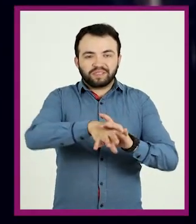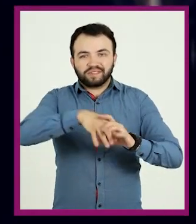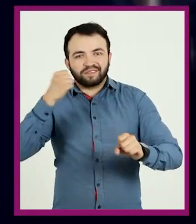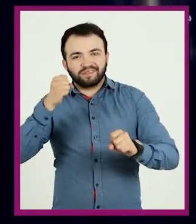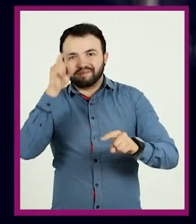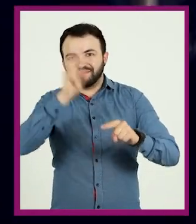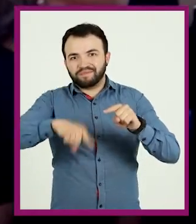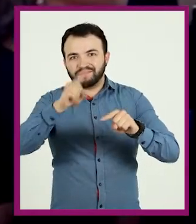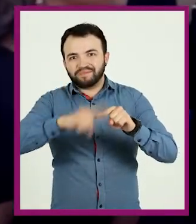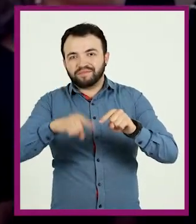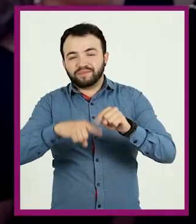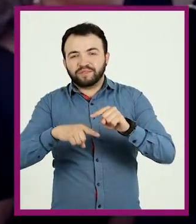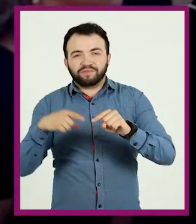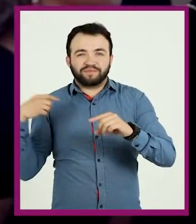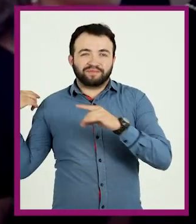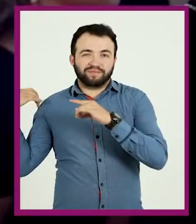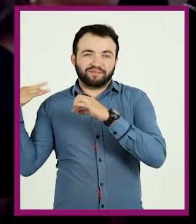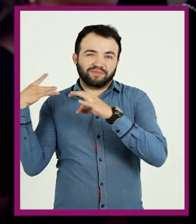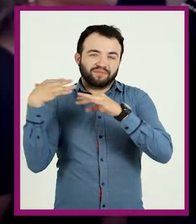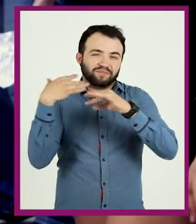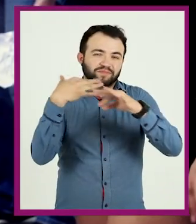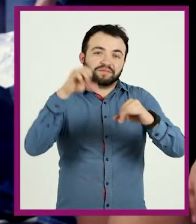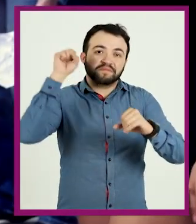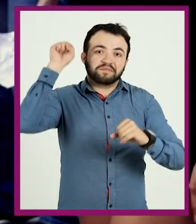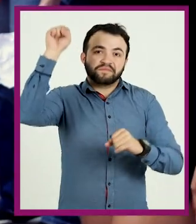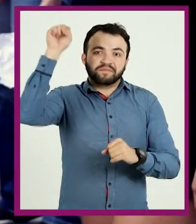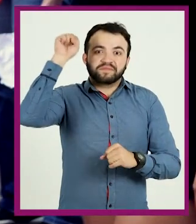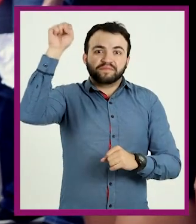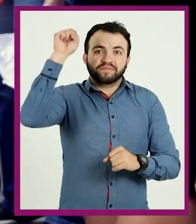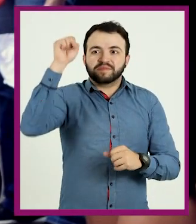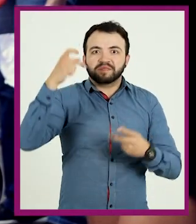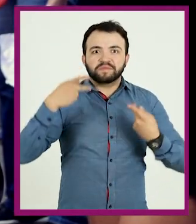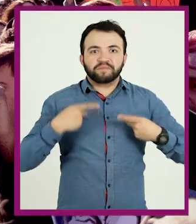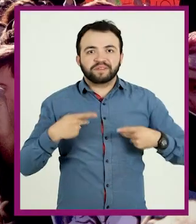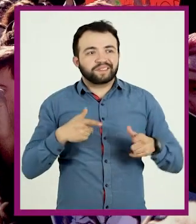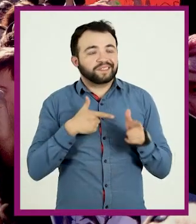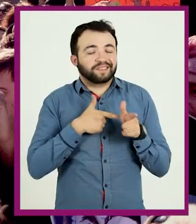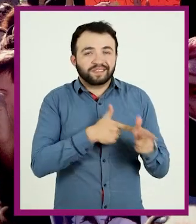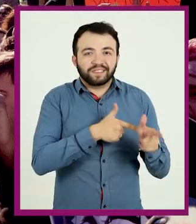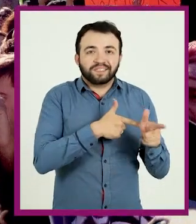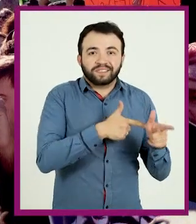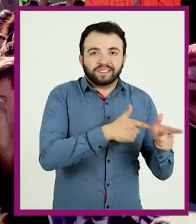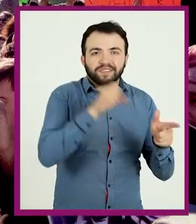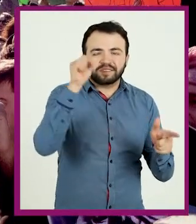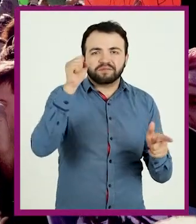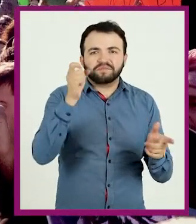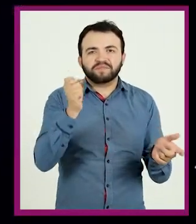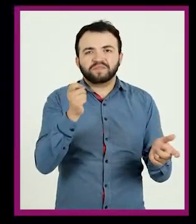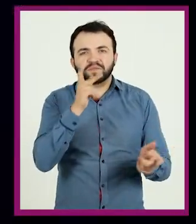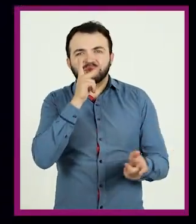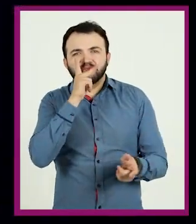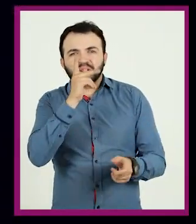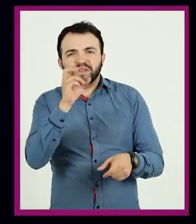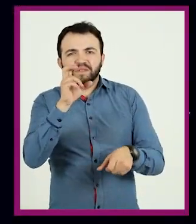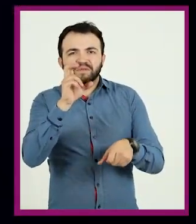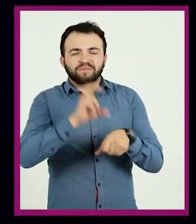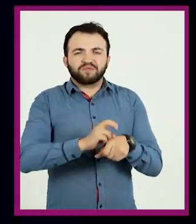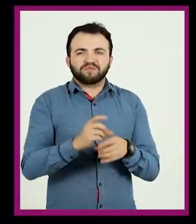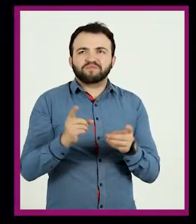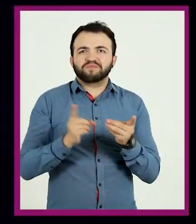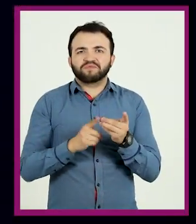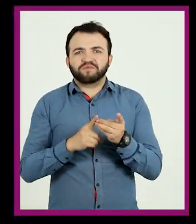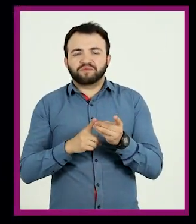y extirparlas ha requerido de una larga lucha en la que aún estamos inmersas las personas. La palabra